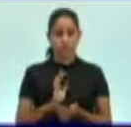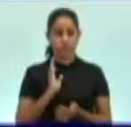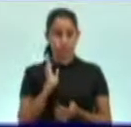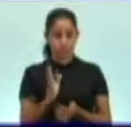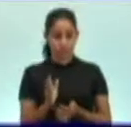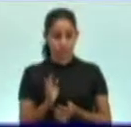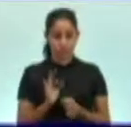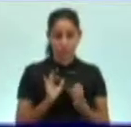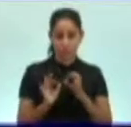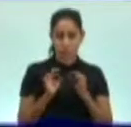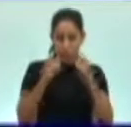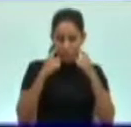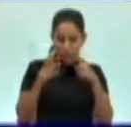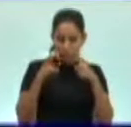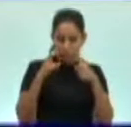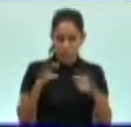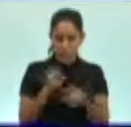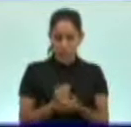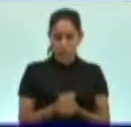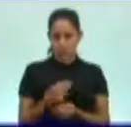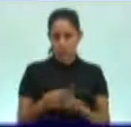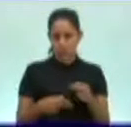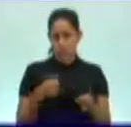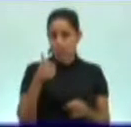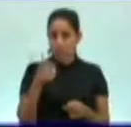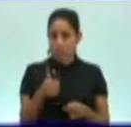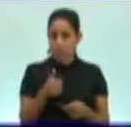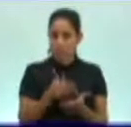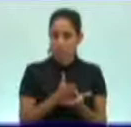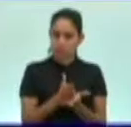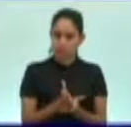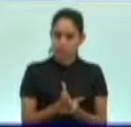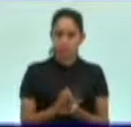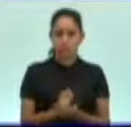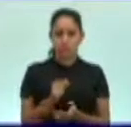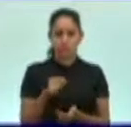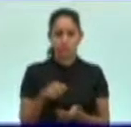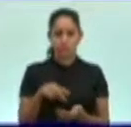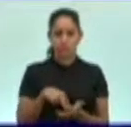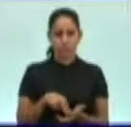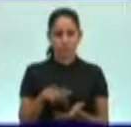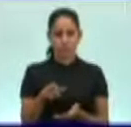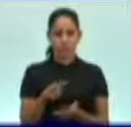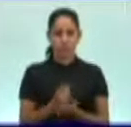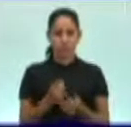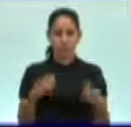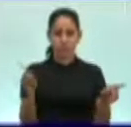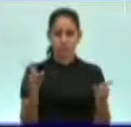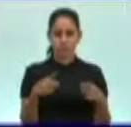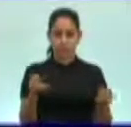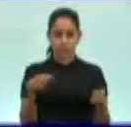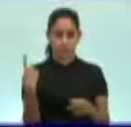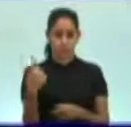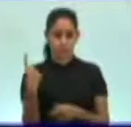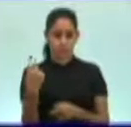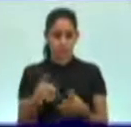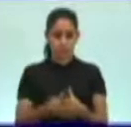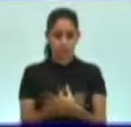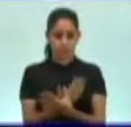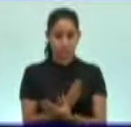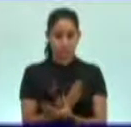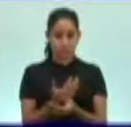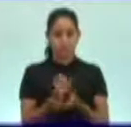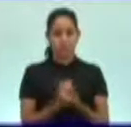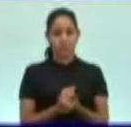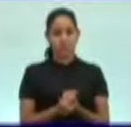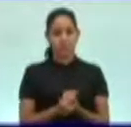respetemos, conozcamos, hagamos cumplir la ley y la propia resolución que en el Sistema Nacional